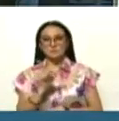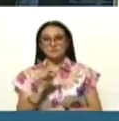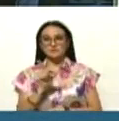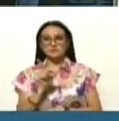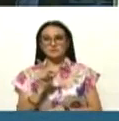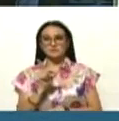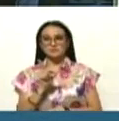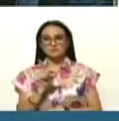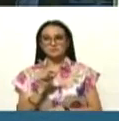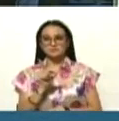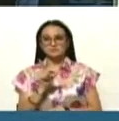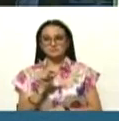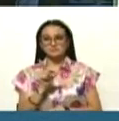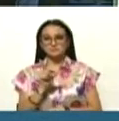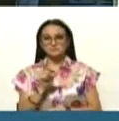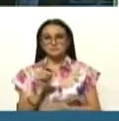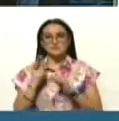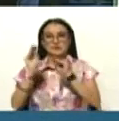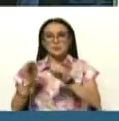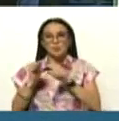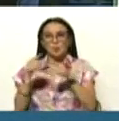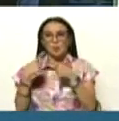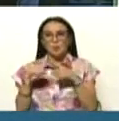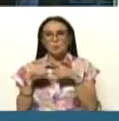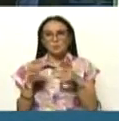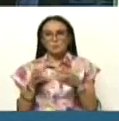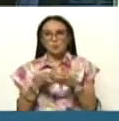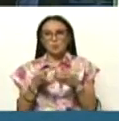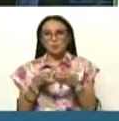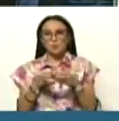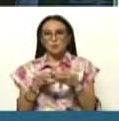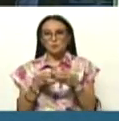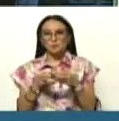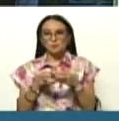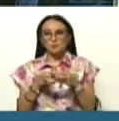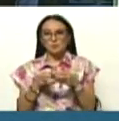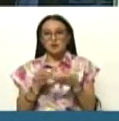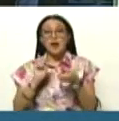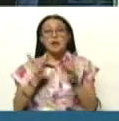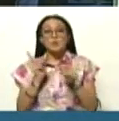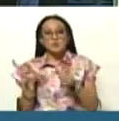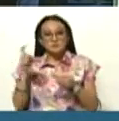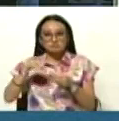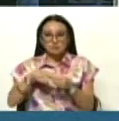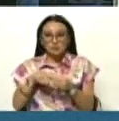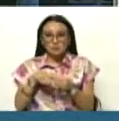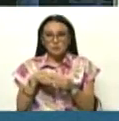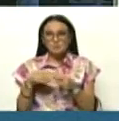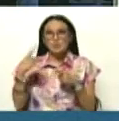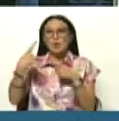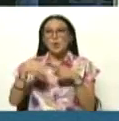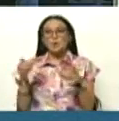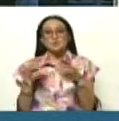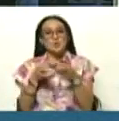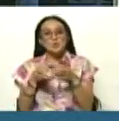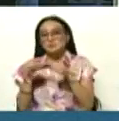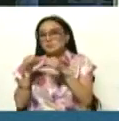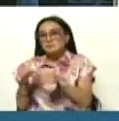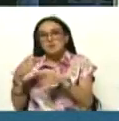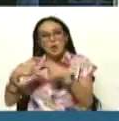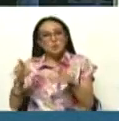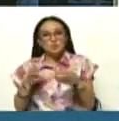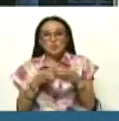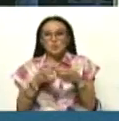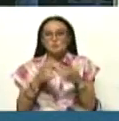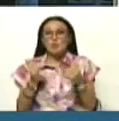compañeros de otras fuerzas. Se incorporaron algunos, otros se quedaron en sus partidos y hoy forman